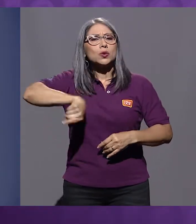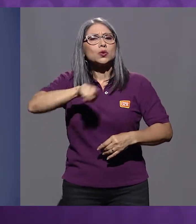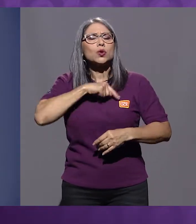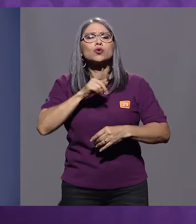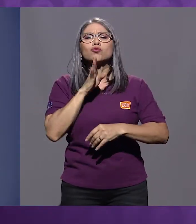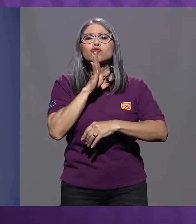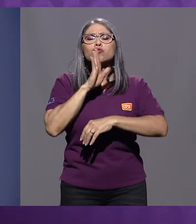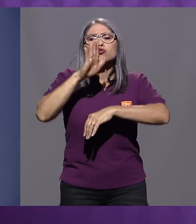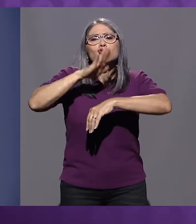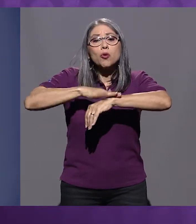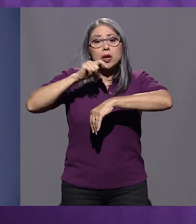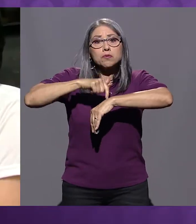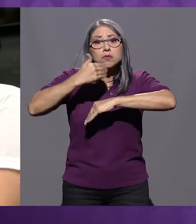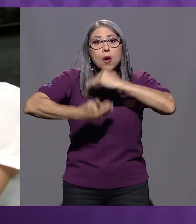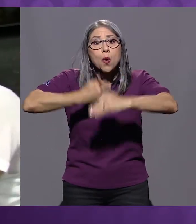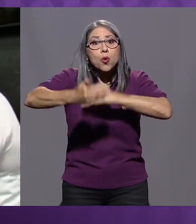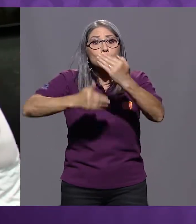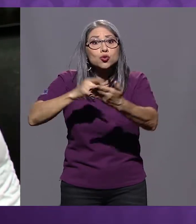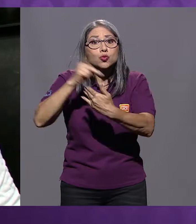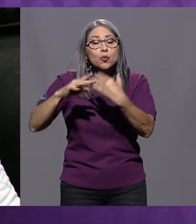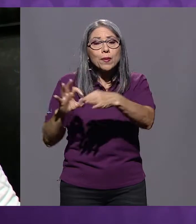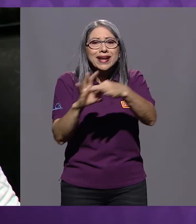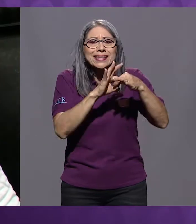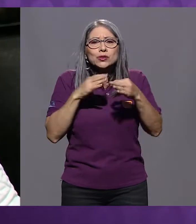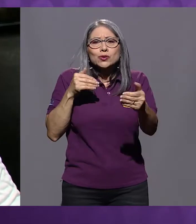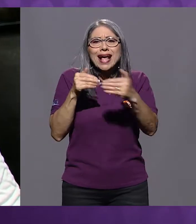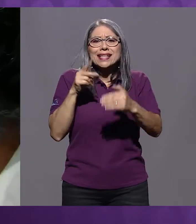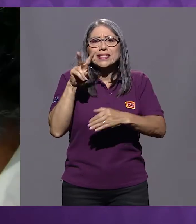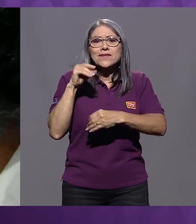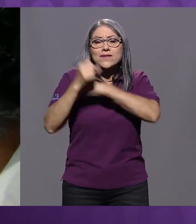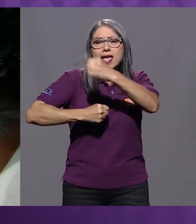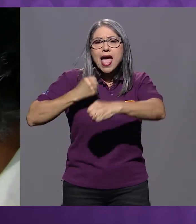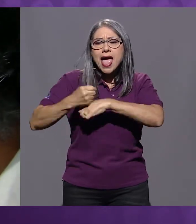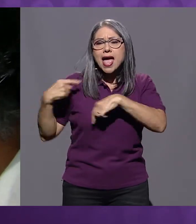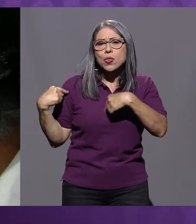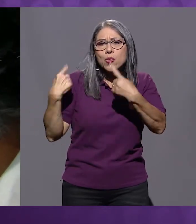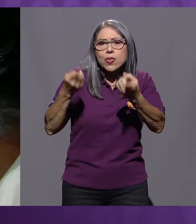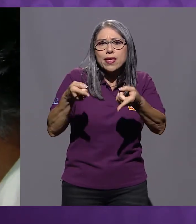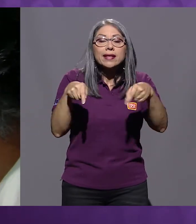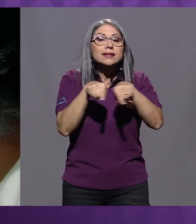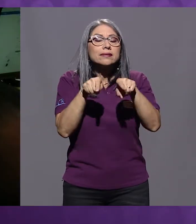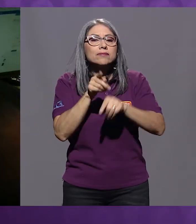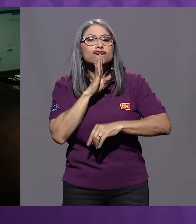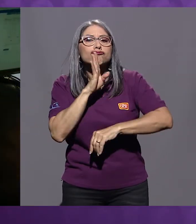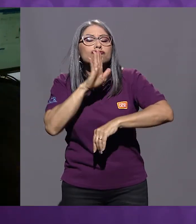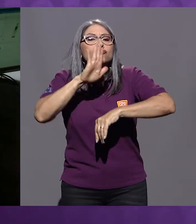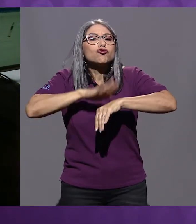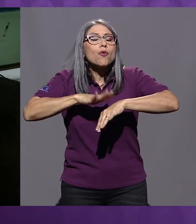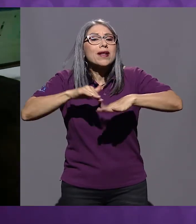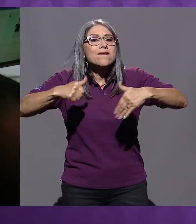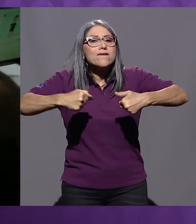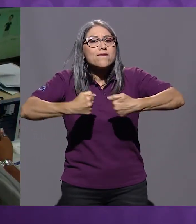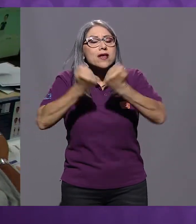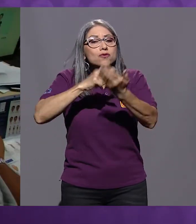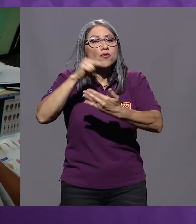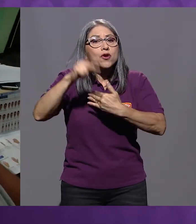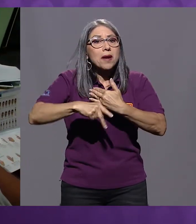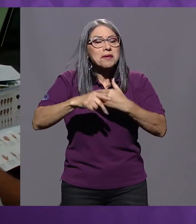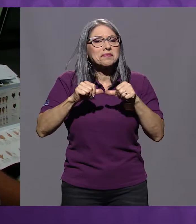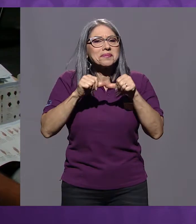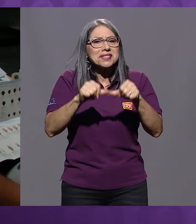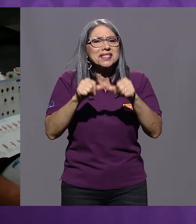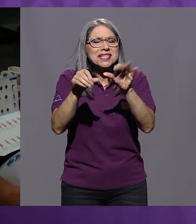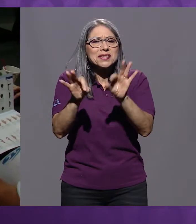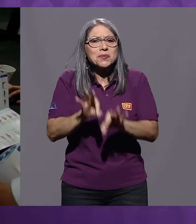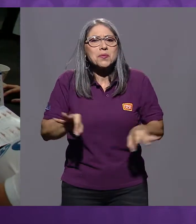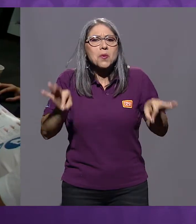un recorrido por la evolución de Nexos durante estas casi 2 décadas de existencia y también reflexionaremos sobre los retos del programa para seguir